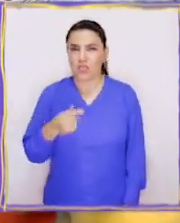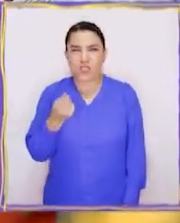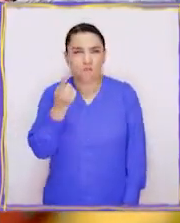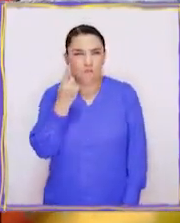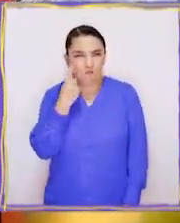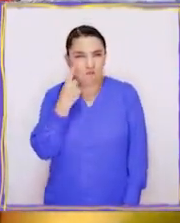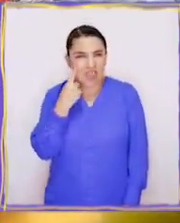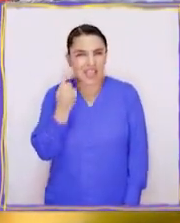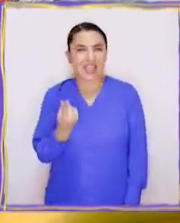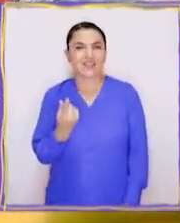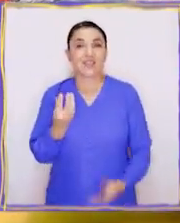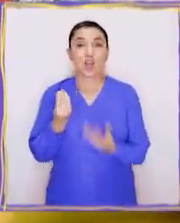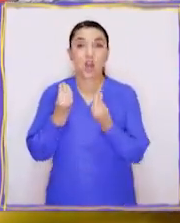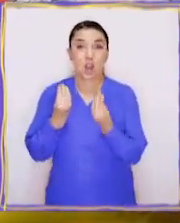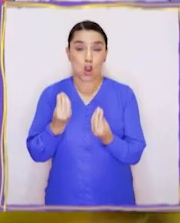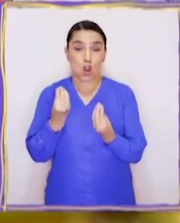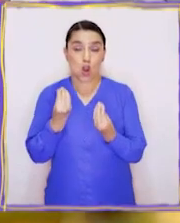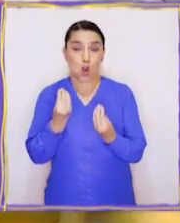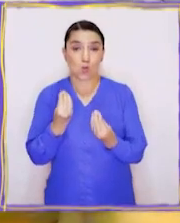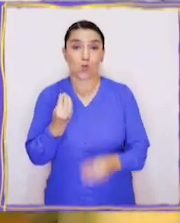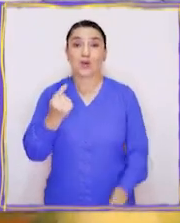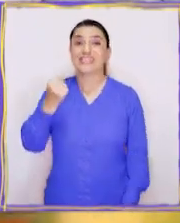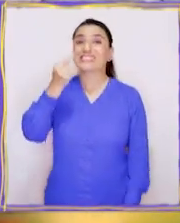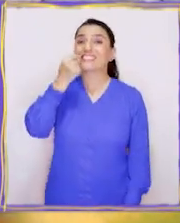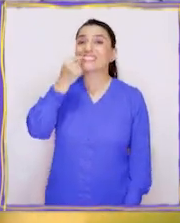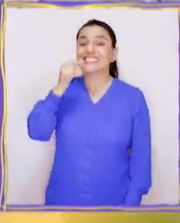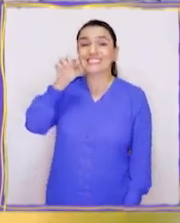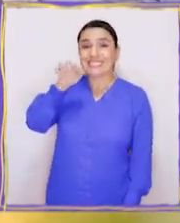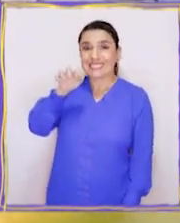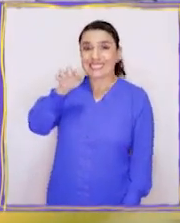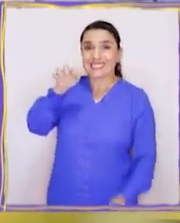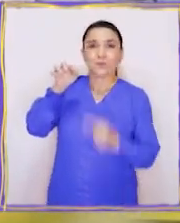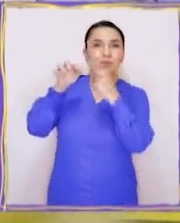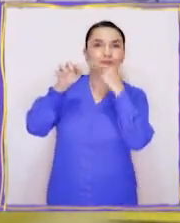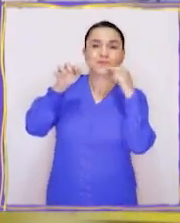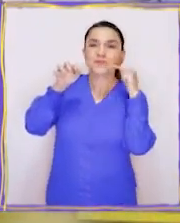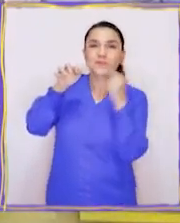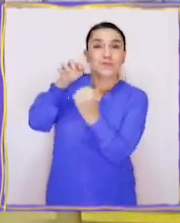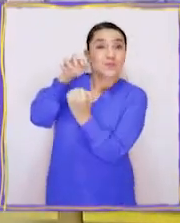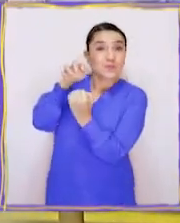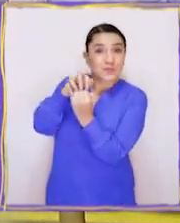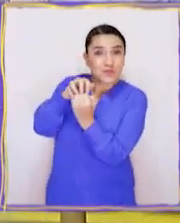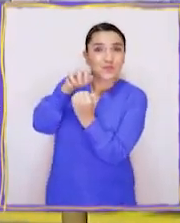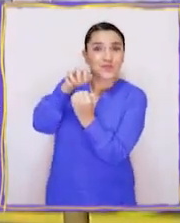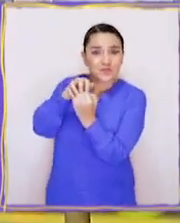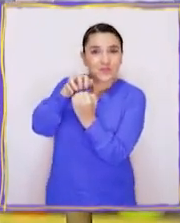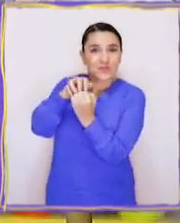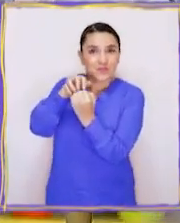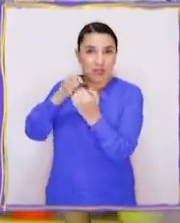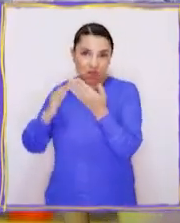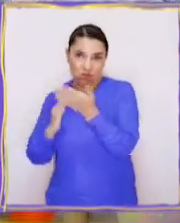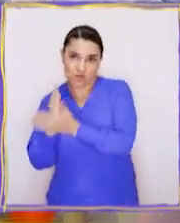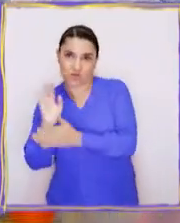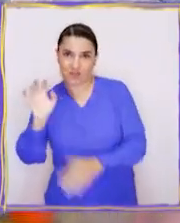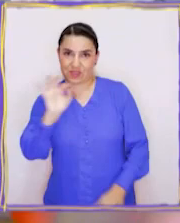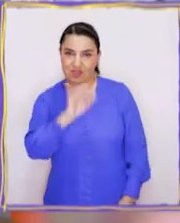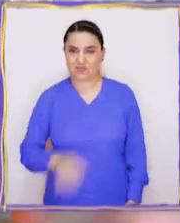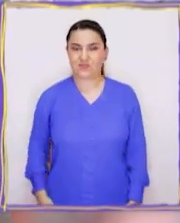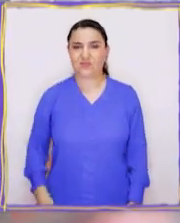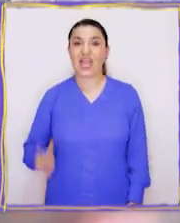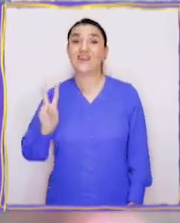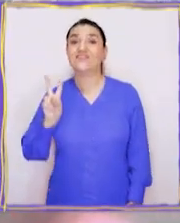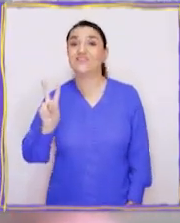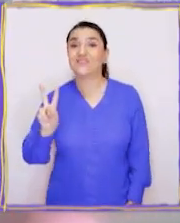te fijes en cómo pongo mis dientes superiores sobre mi labio inferior para decir el sonido inicial. Así.